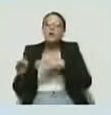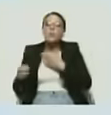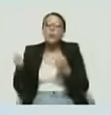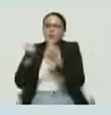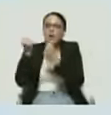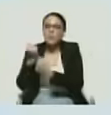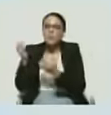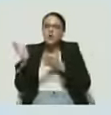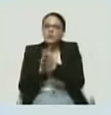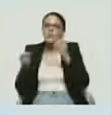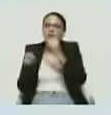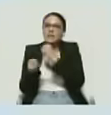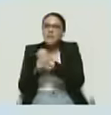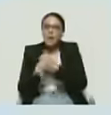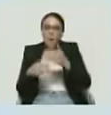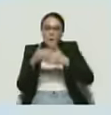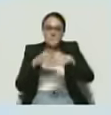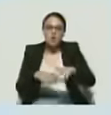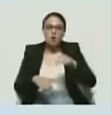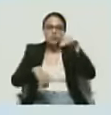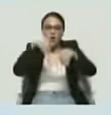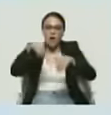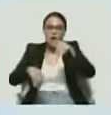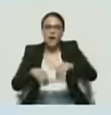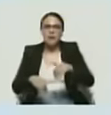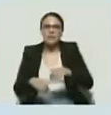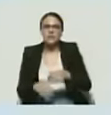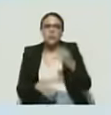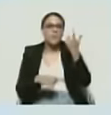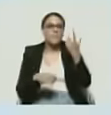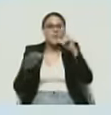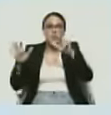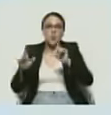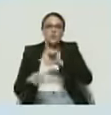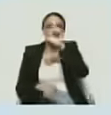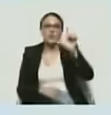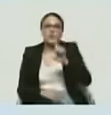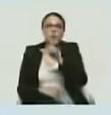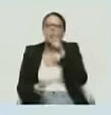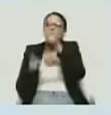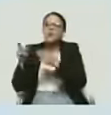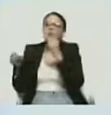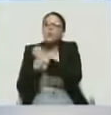maquinaria para las elecciones del 28 de julio y para el simulacro?